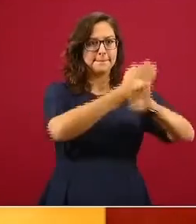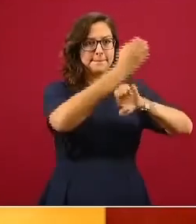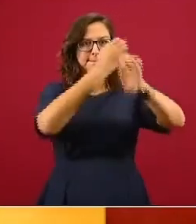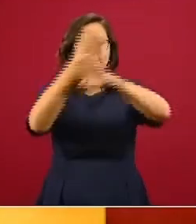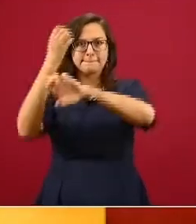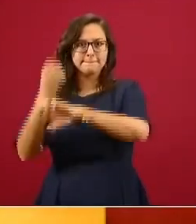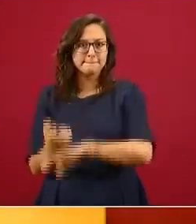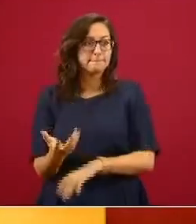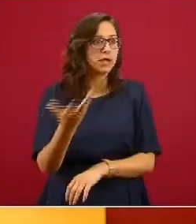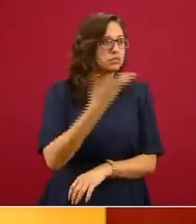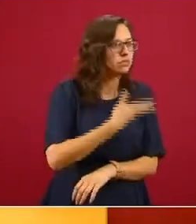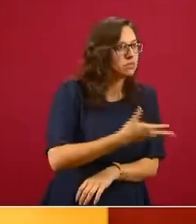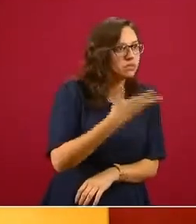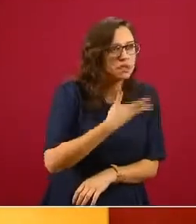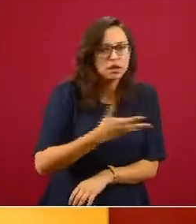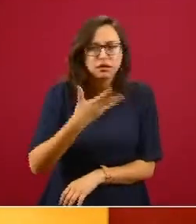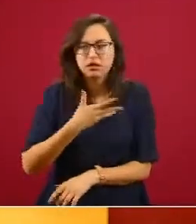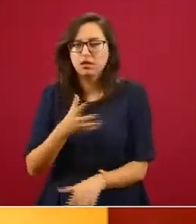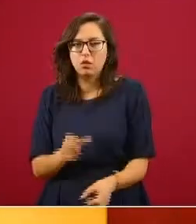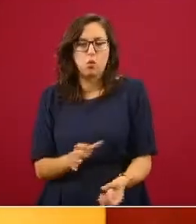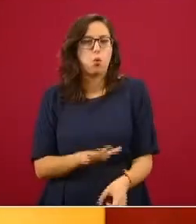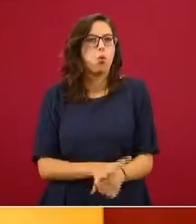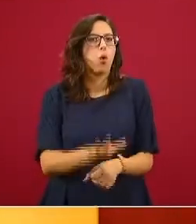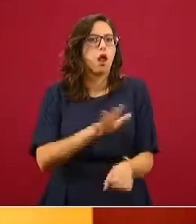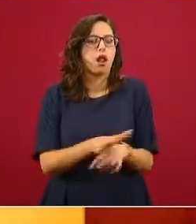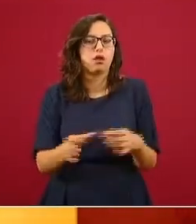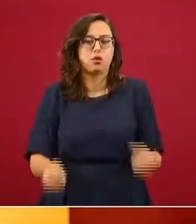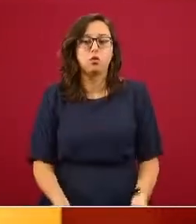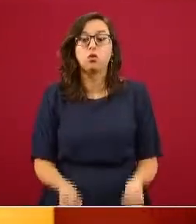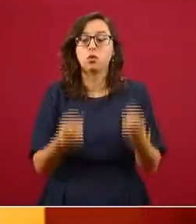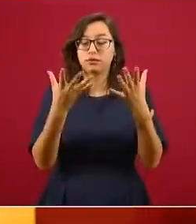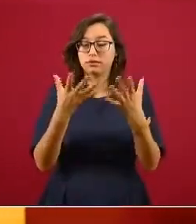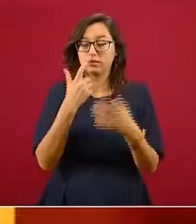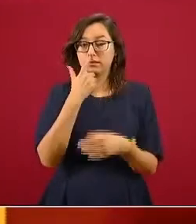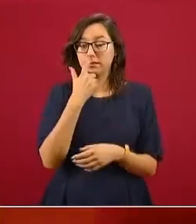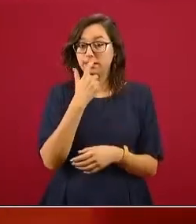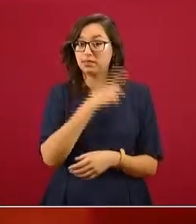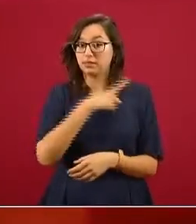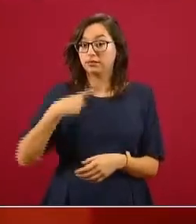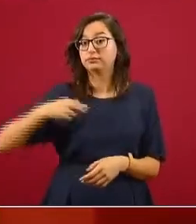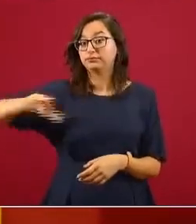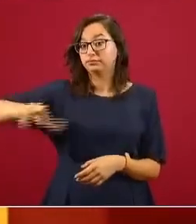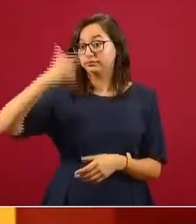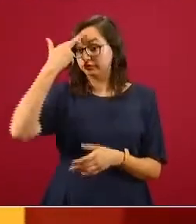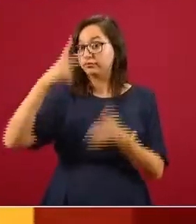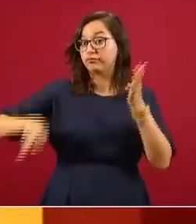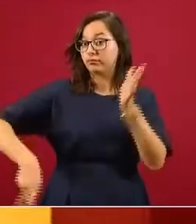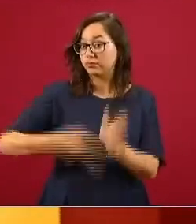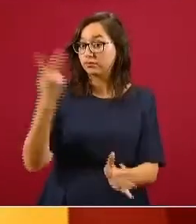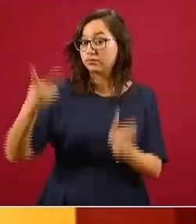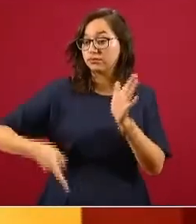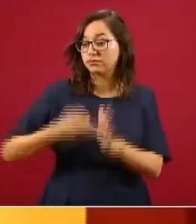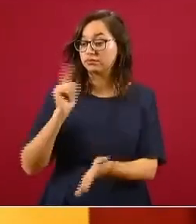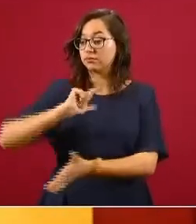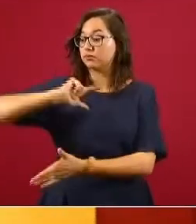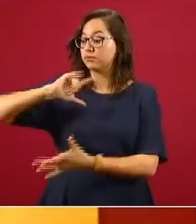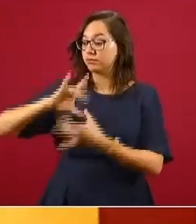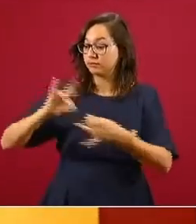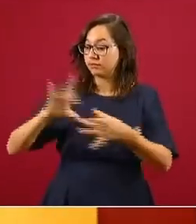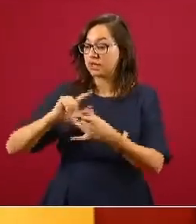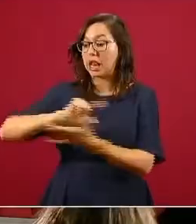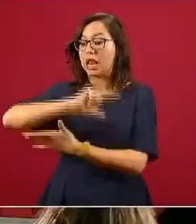estatales. Recordar, lo hemos dicho en innumerables ocasiones, que los gobiernos estatales tienen una atribución por